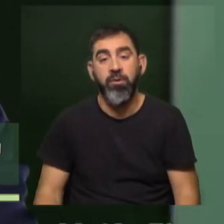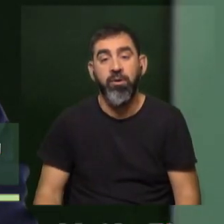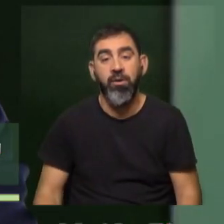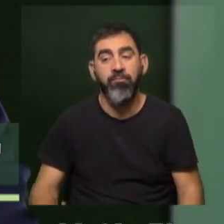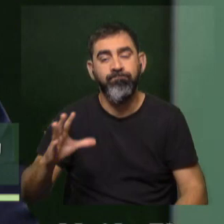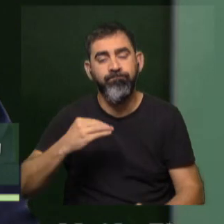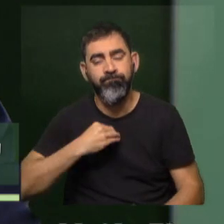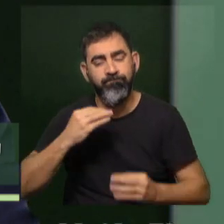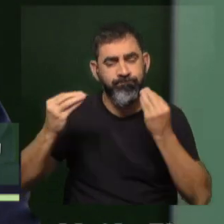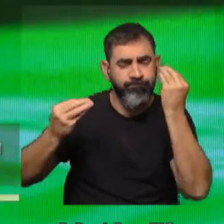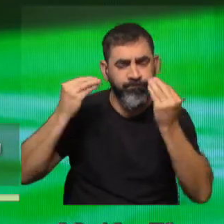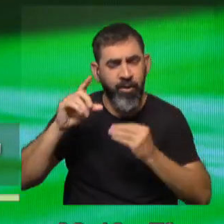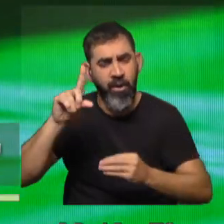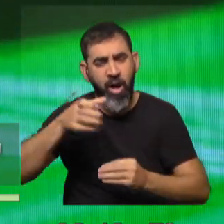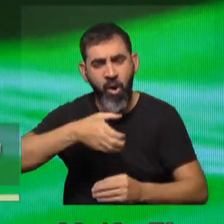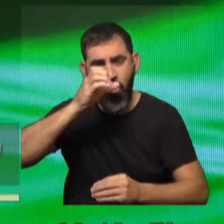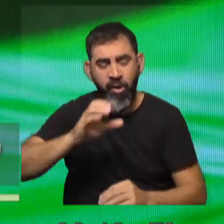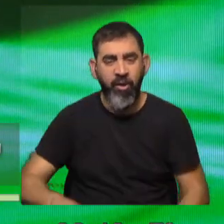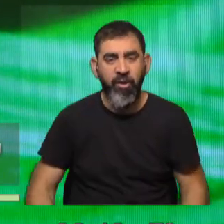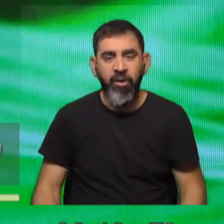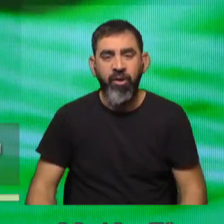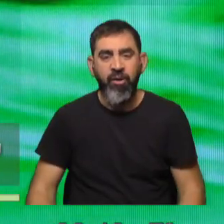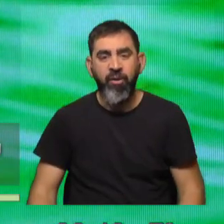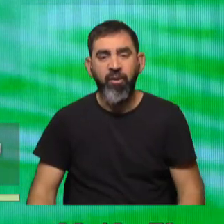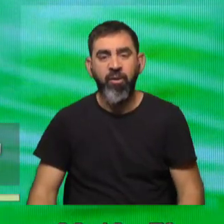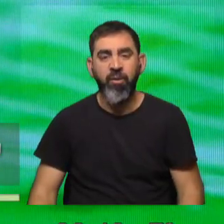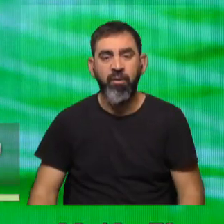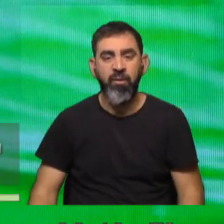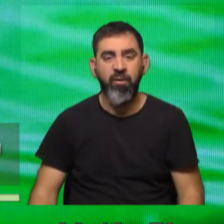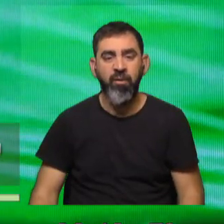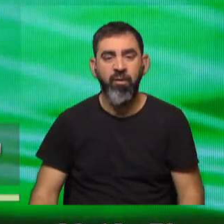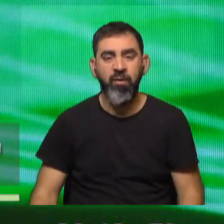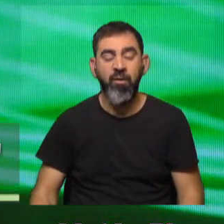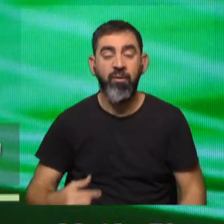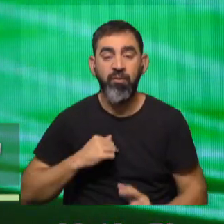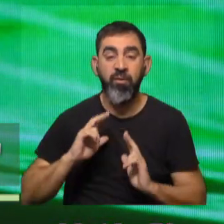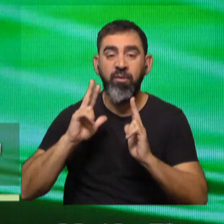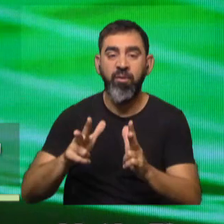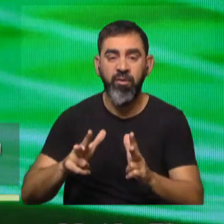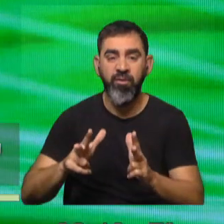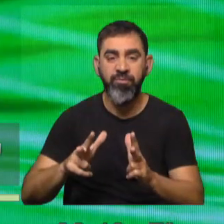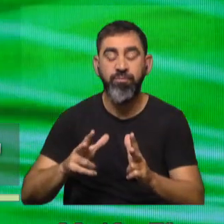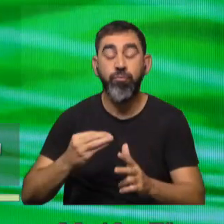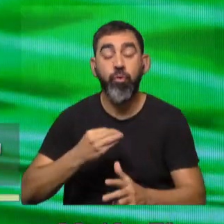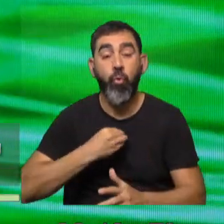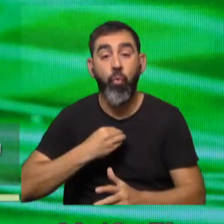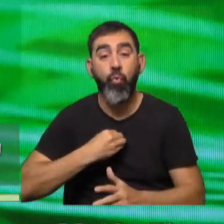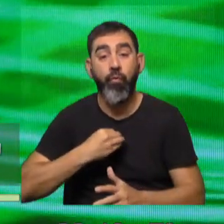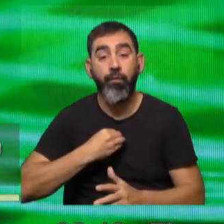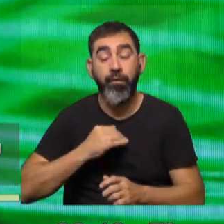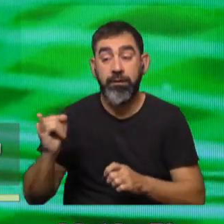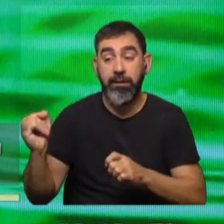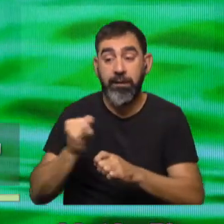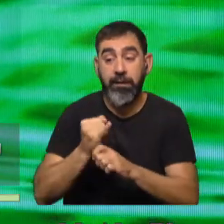menos confianza en el agua que estamos tomando digo ni más confianza ni menos confianza lo que sí digo es que la confianza que tengo en la